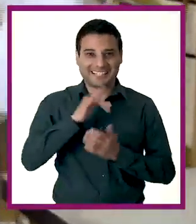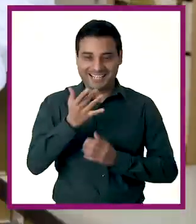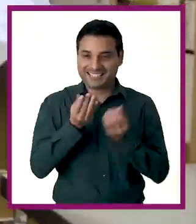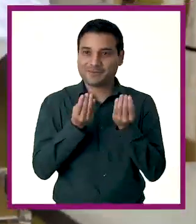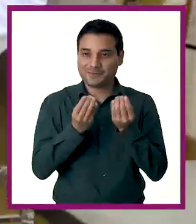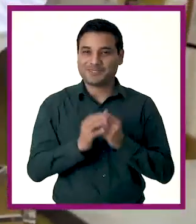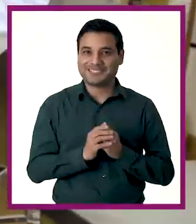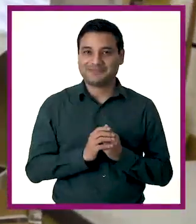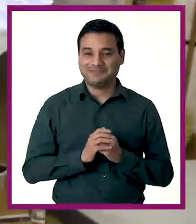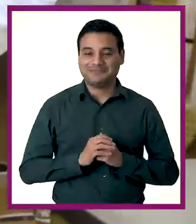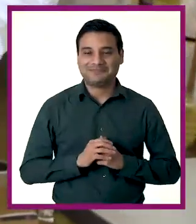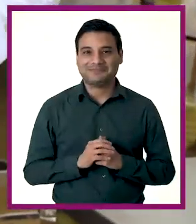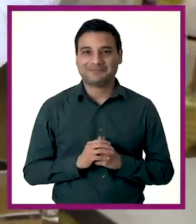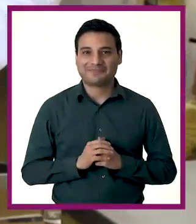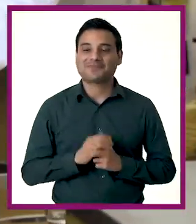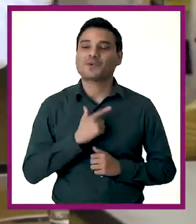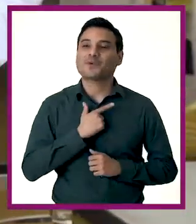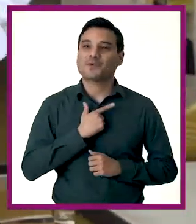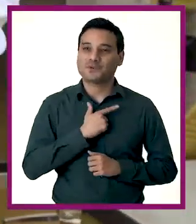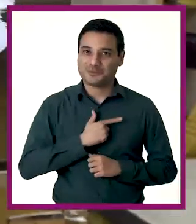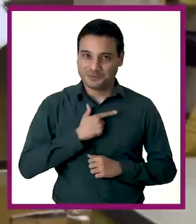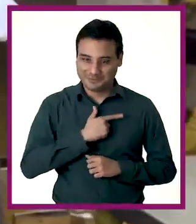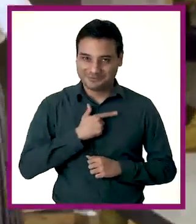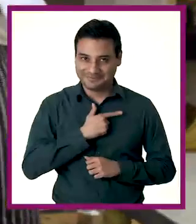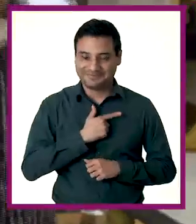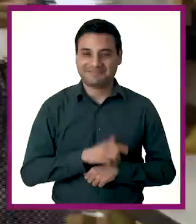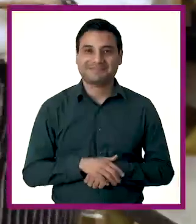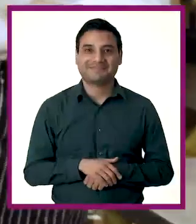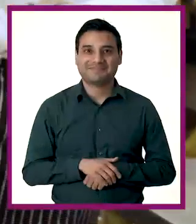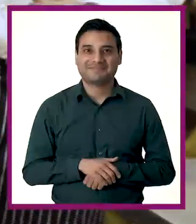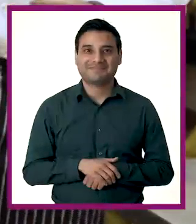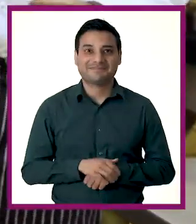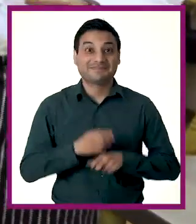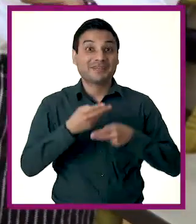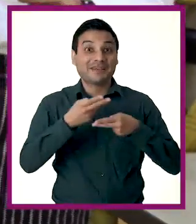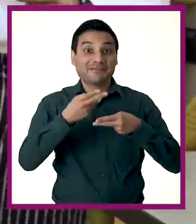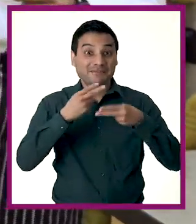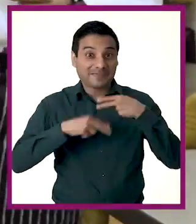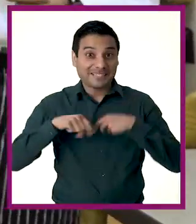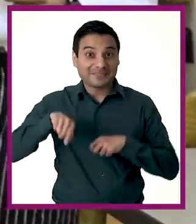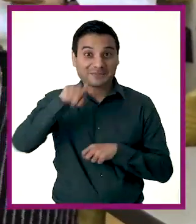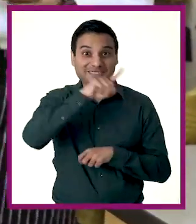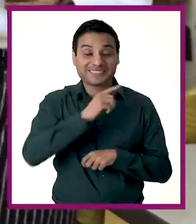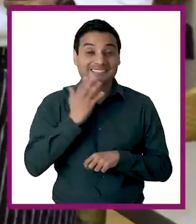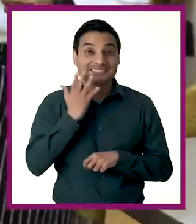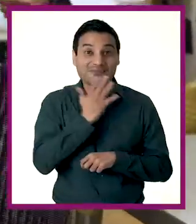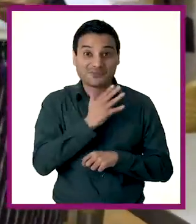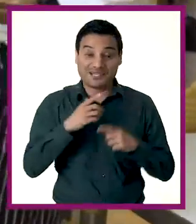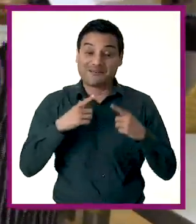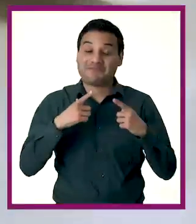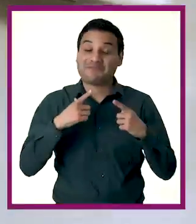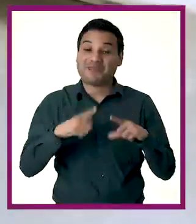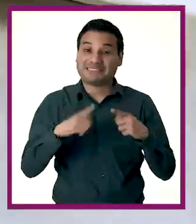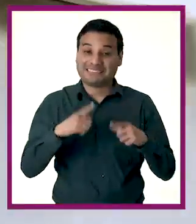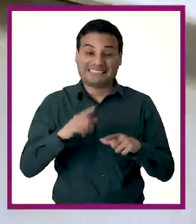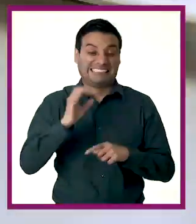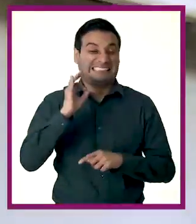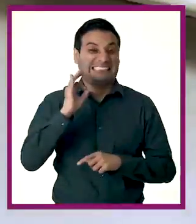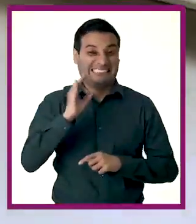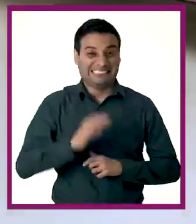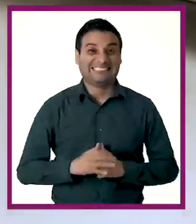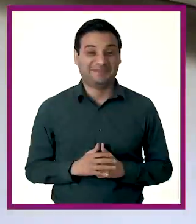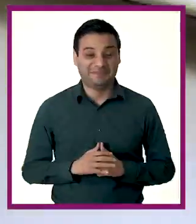Muchas gracias, hey, G. Un placer, señores. Hay que venir a disfrutar de esta pastelería.